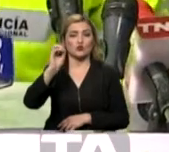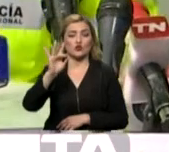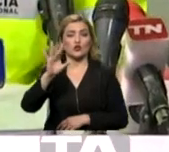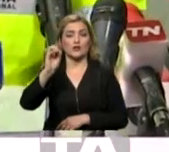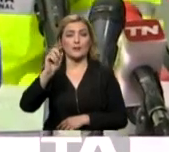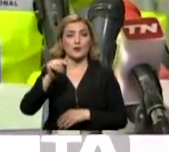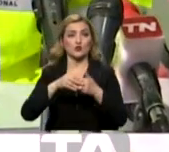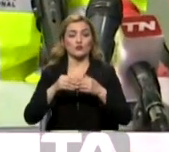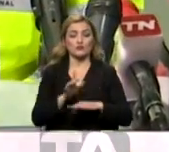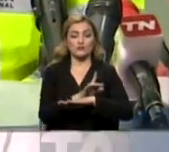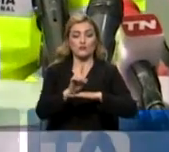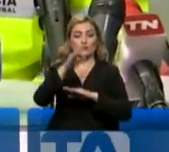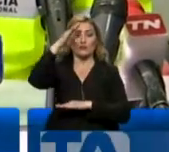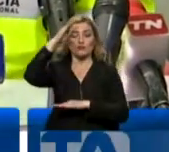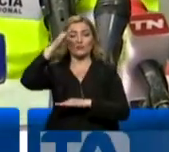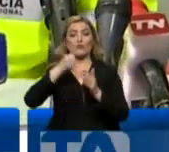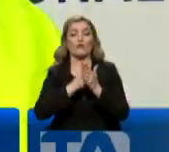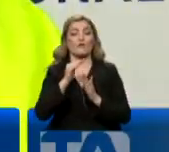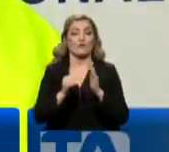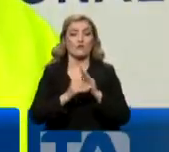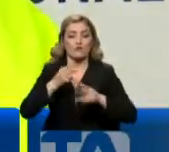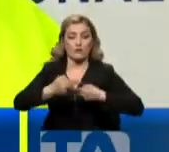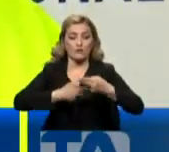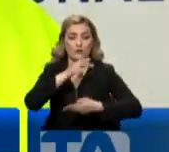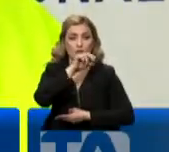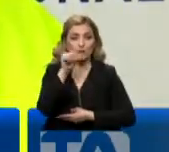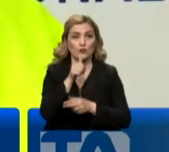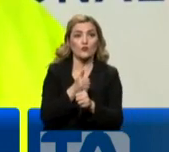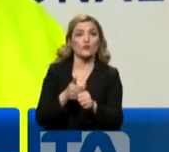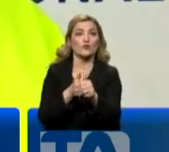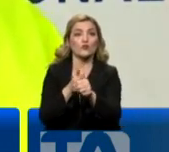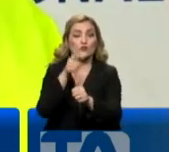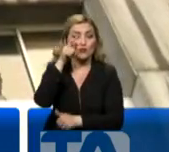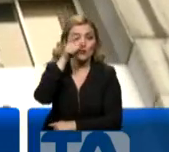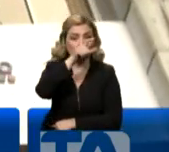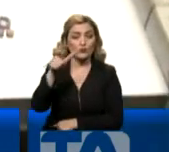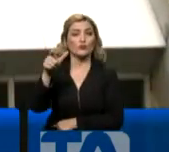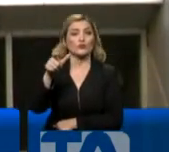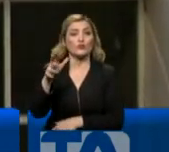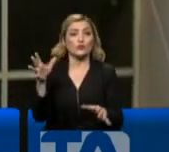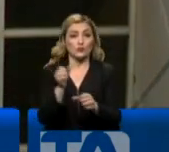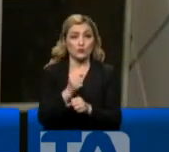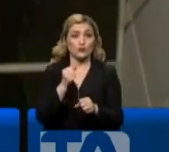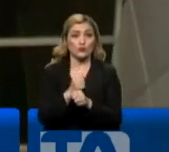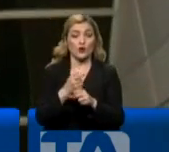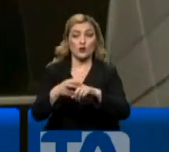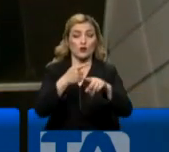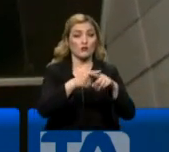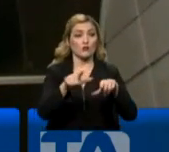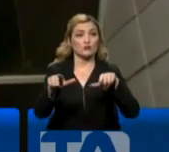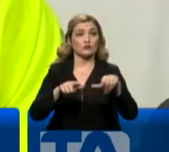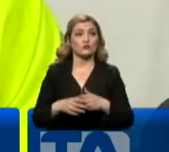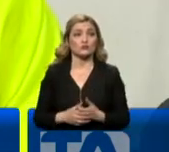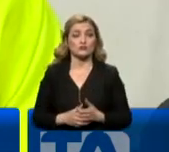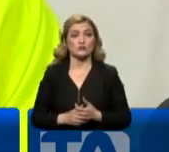$5,980,000. El director de la Policía Antinarcóticos, Marco Villegas, confirmó que el seguimiento dispuesto por Fiscalía se realizó desde varios